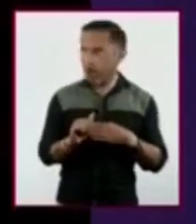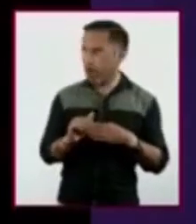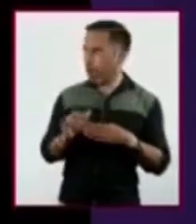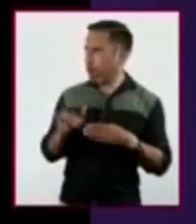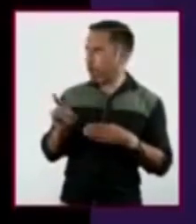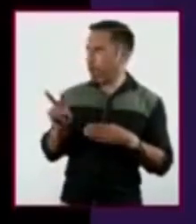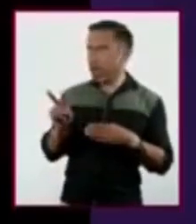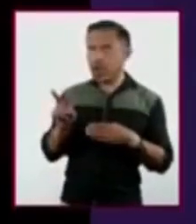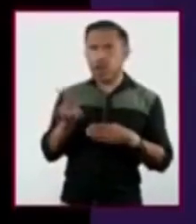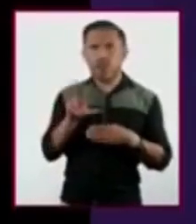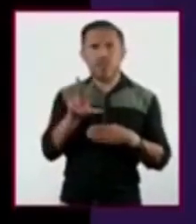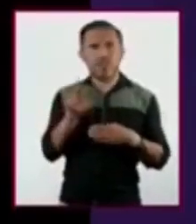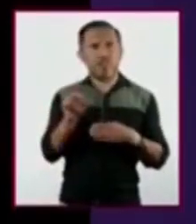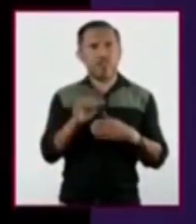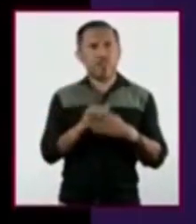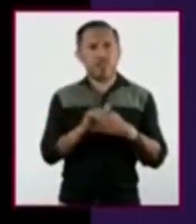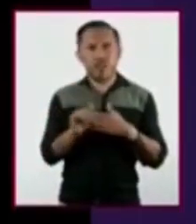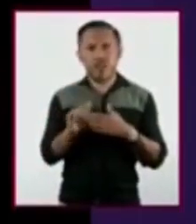$30,